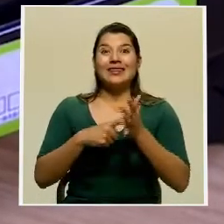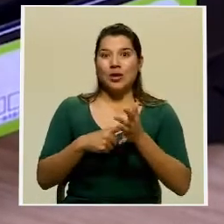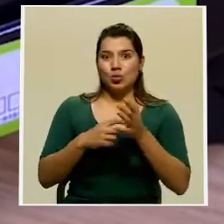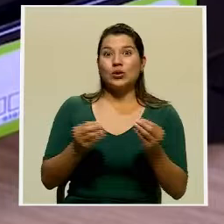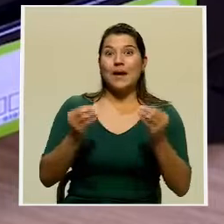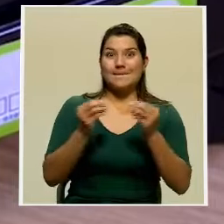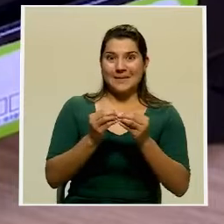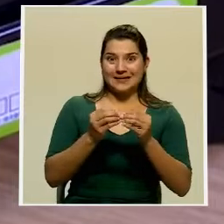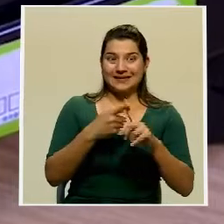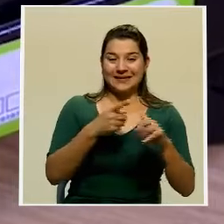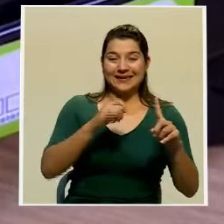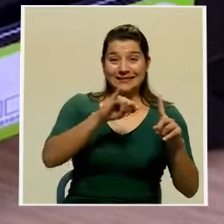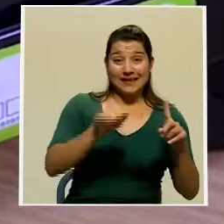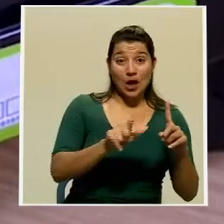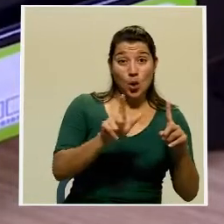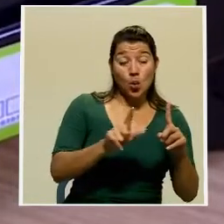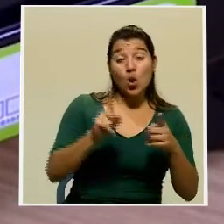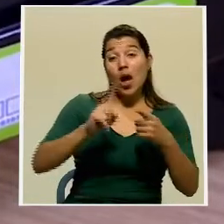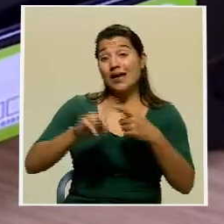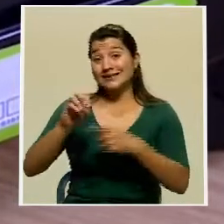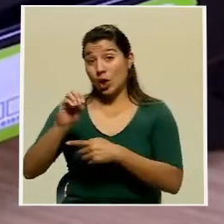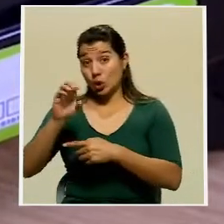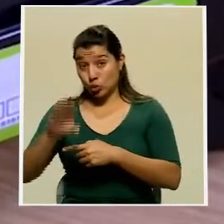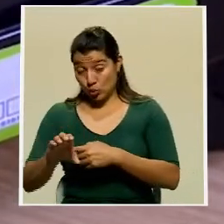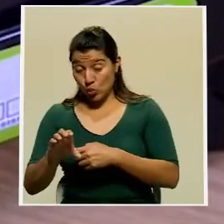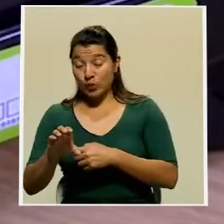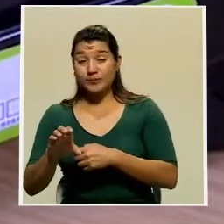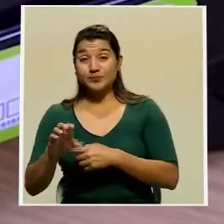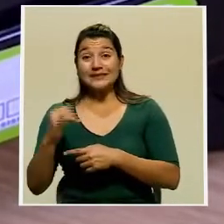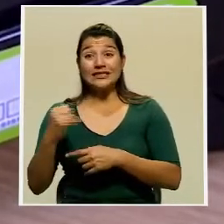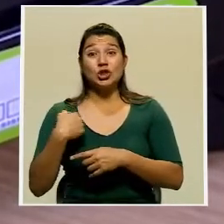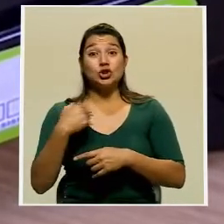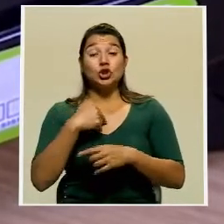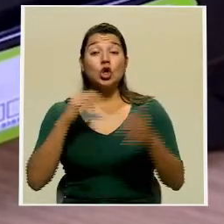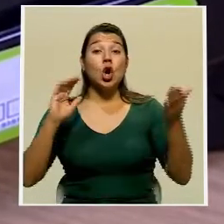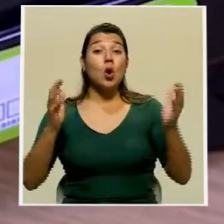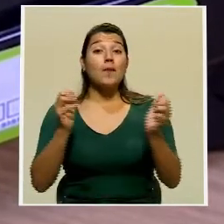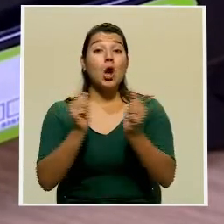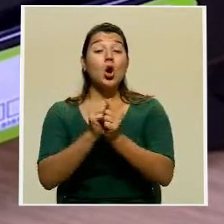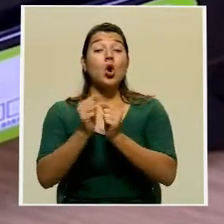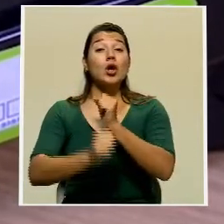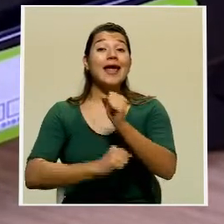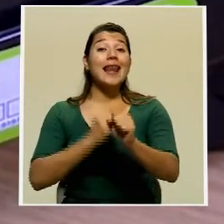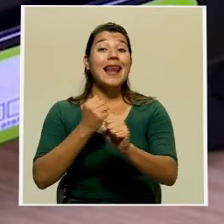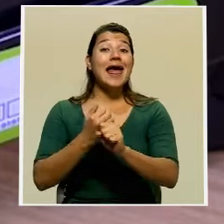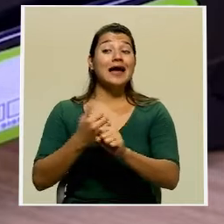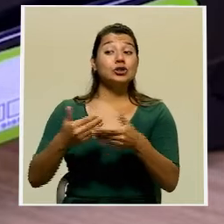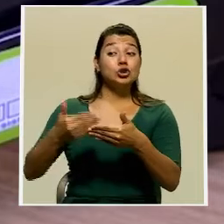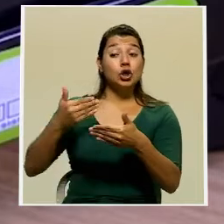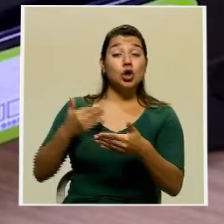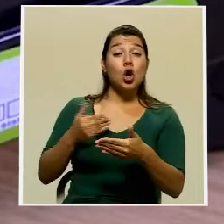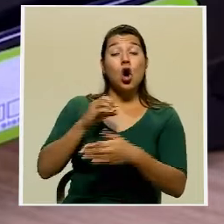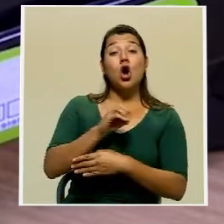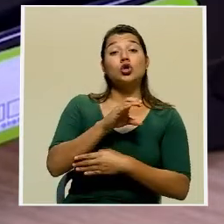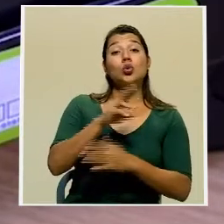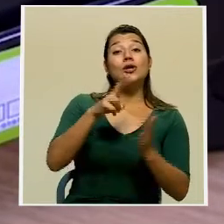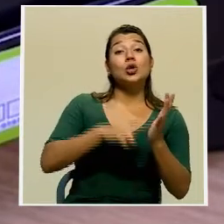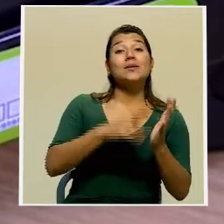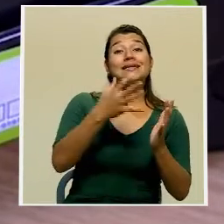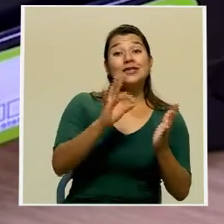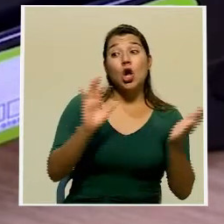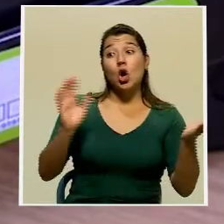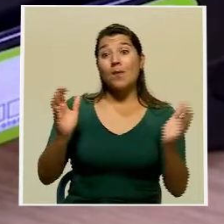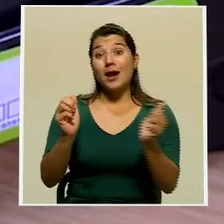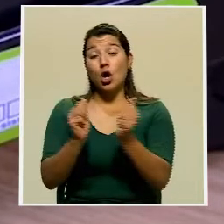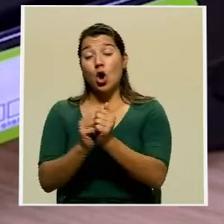julio y octubre del año anterior, si lo comparamos de forma anual, es decir, de octubre del 2019 a octubre del 2020,